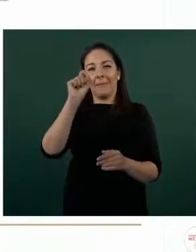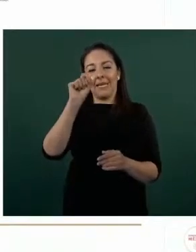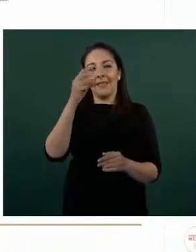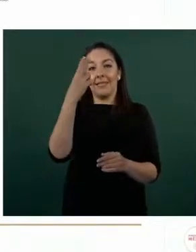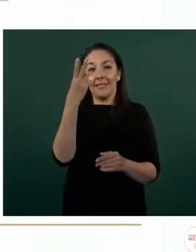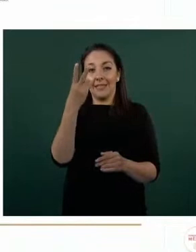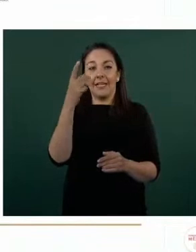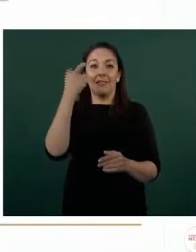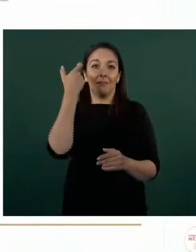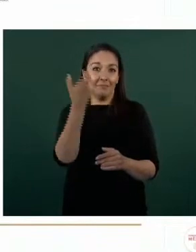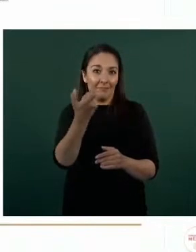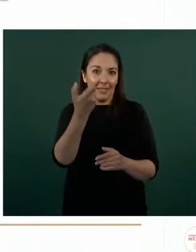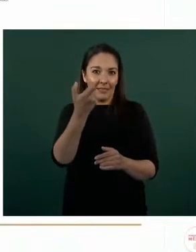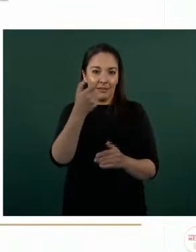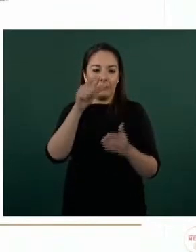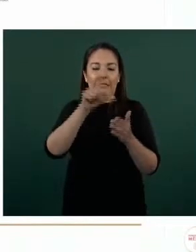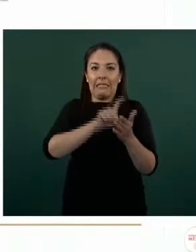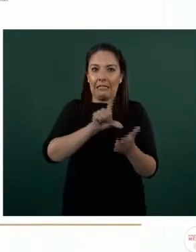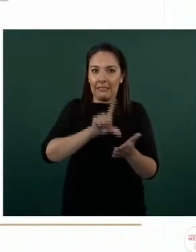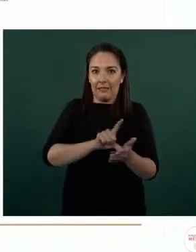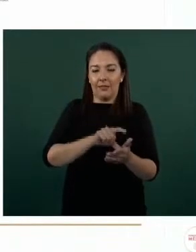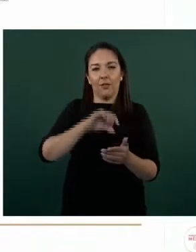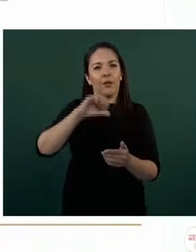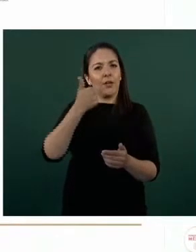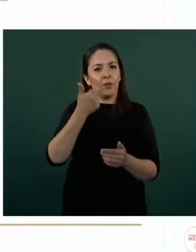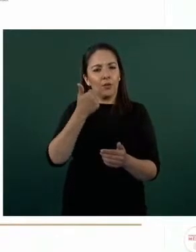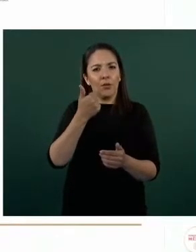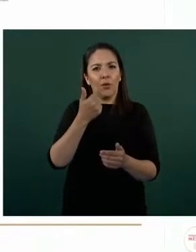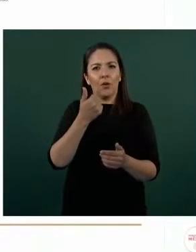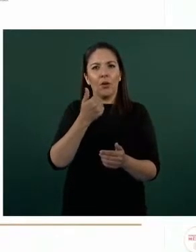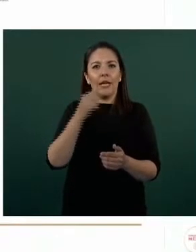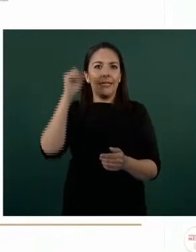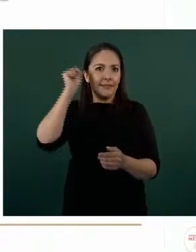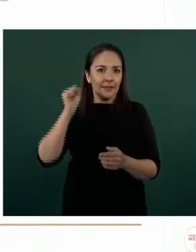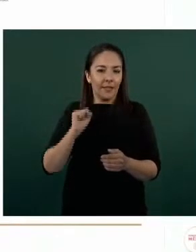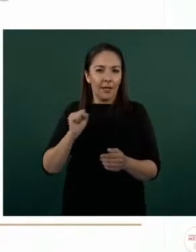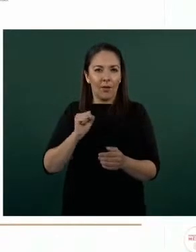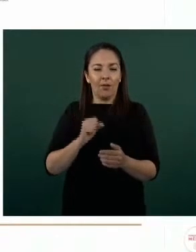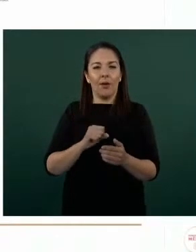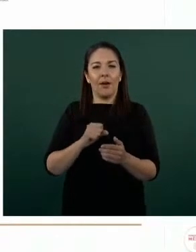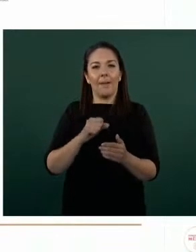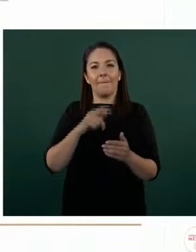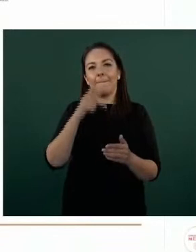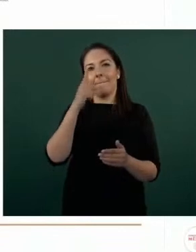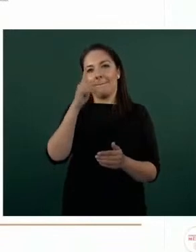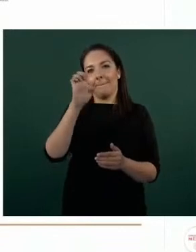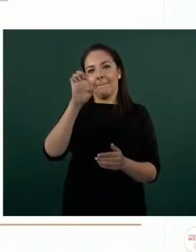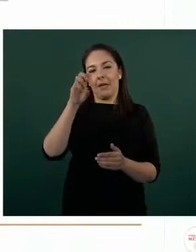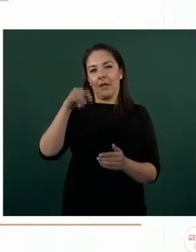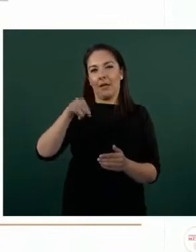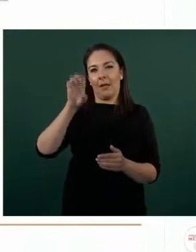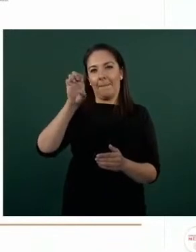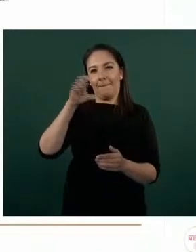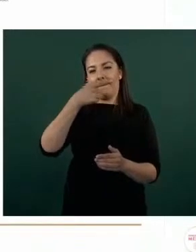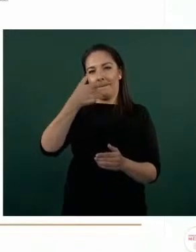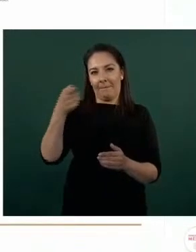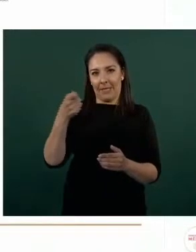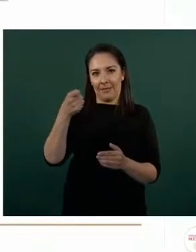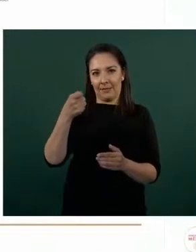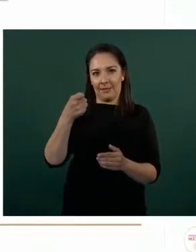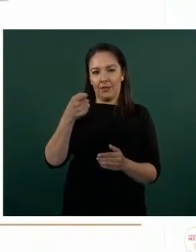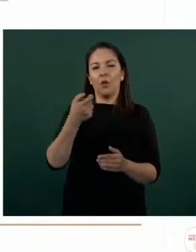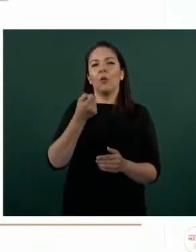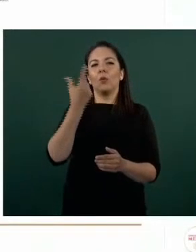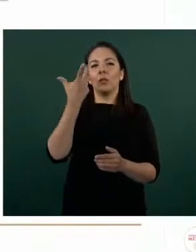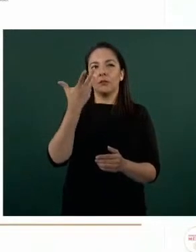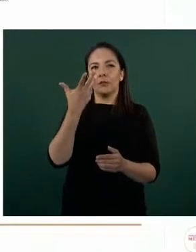95 centavos por litro en Culiacán, Sinaloa, mientras que la más económica es Pemex, franquicia Pemex en Tuxtla